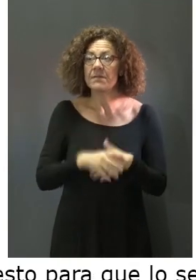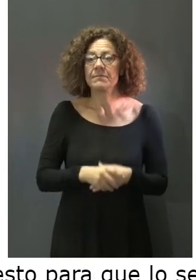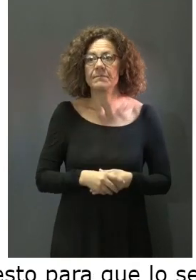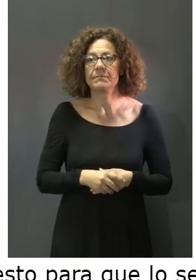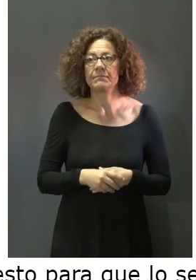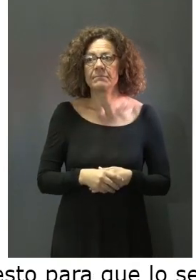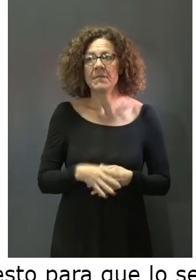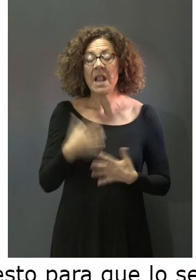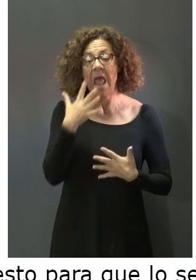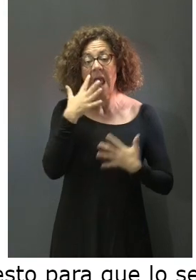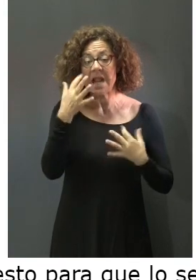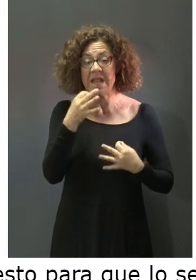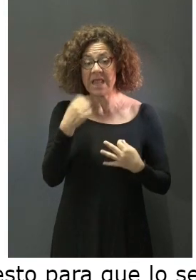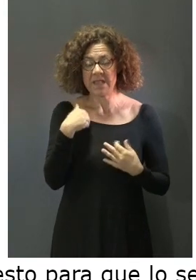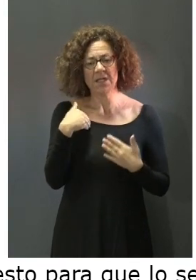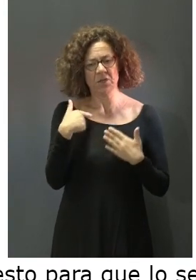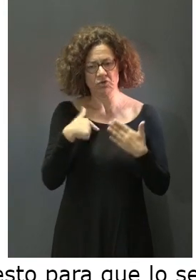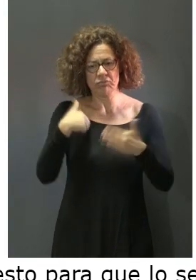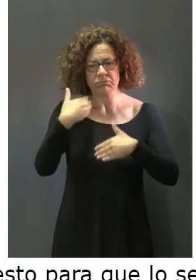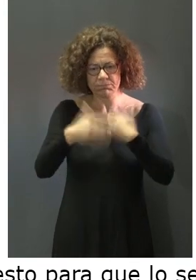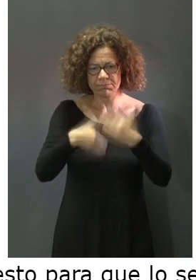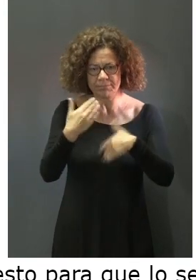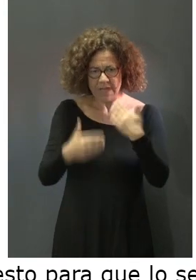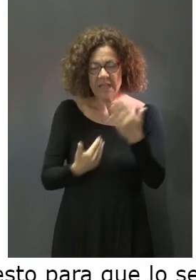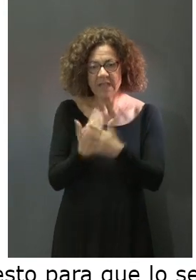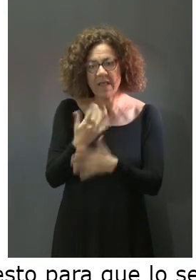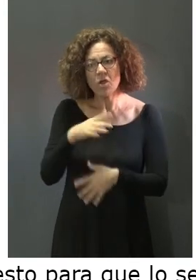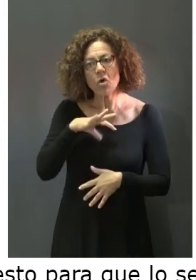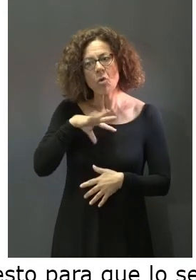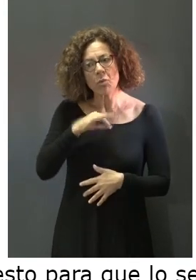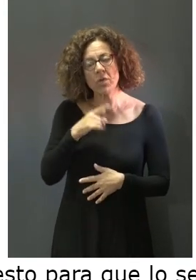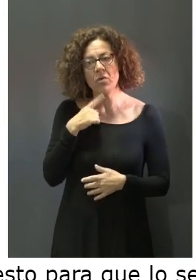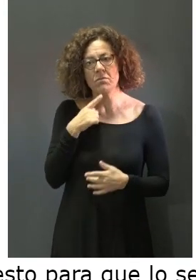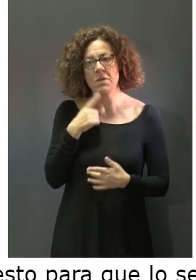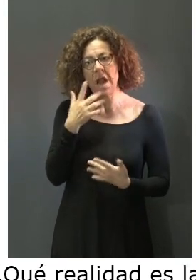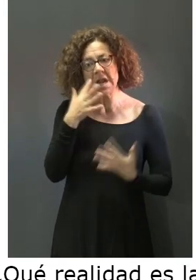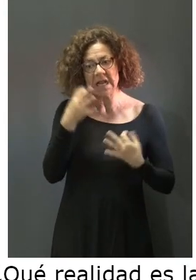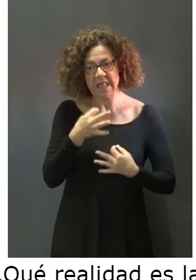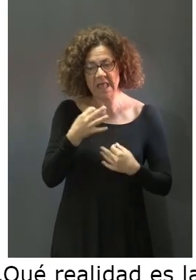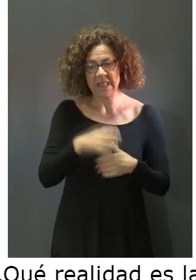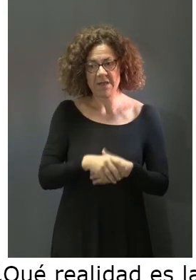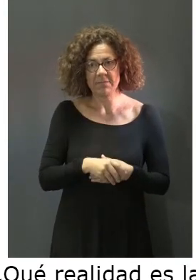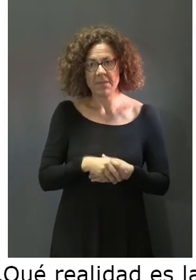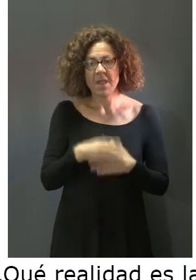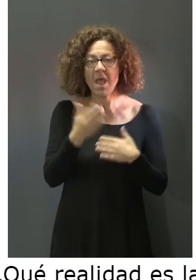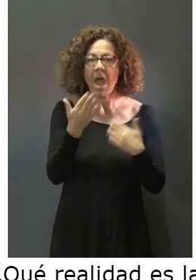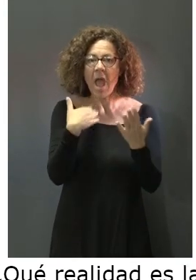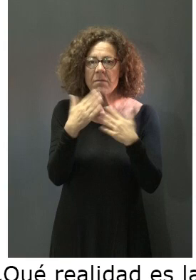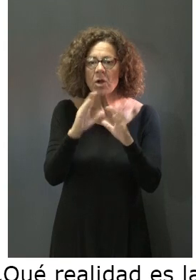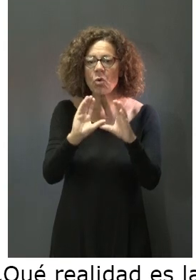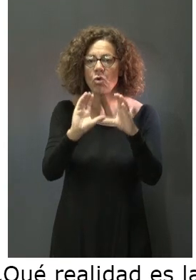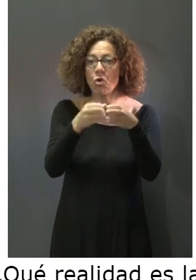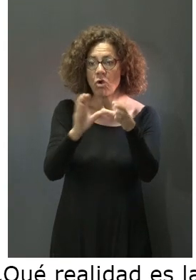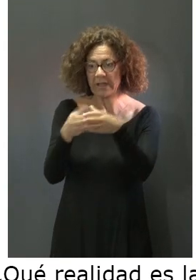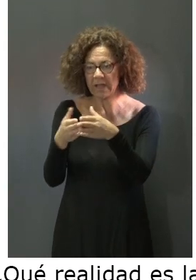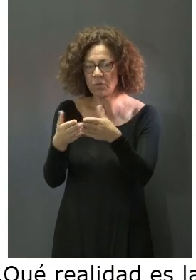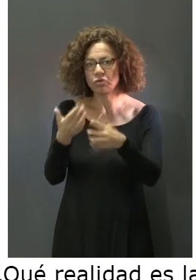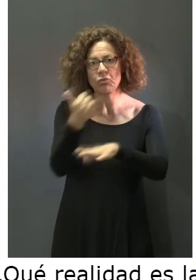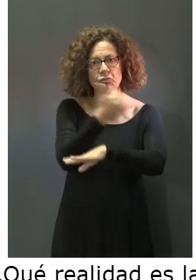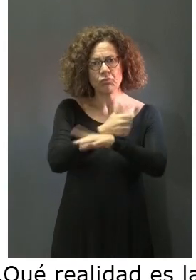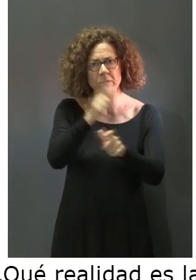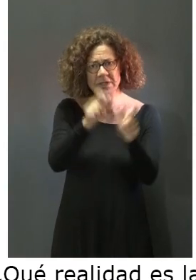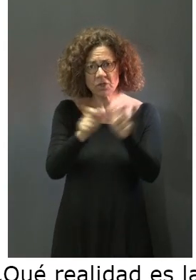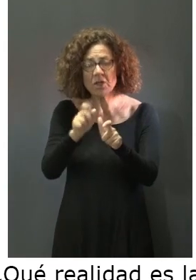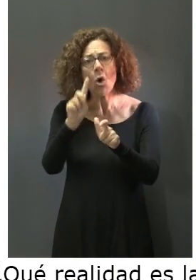bueno, a la que me enfrento el día a día, y yo es verdad que puedo enfrentarme tanto a hablar con colectivos, con ciudadanos, como con